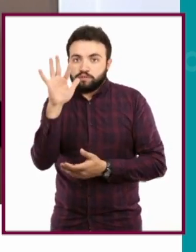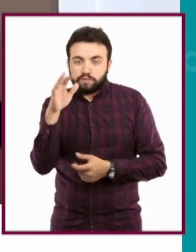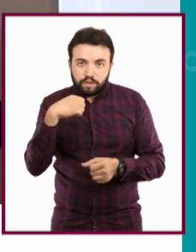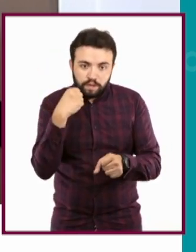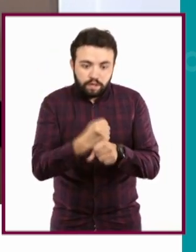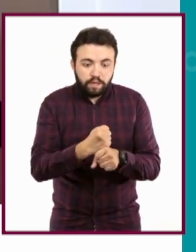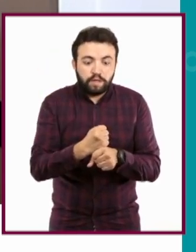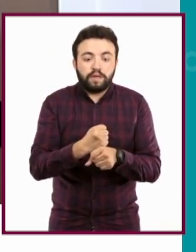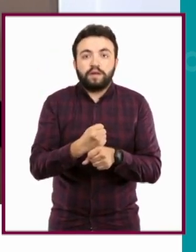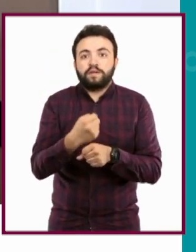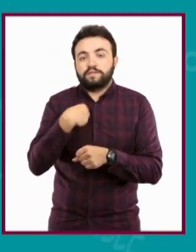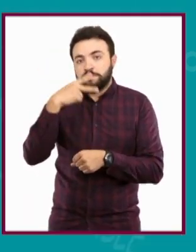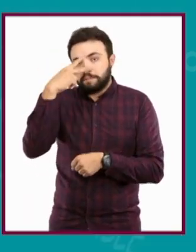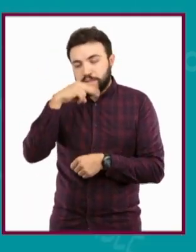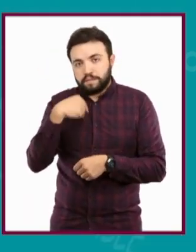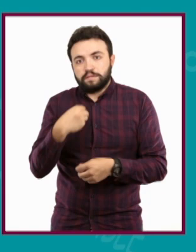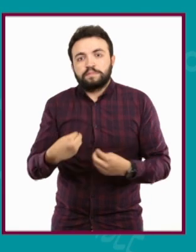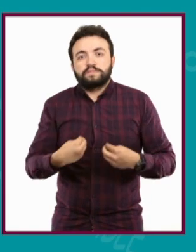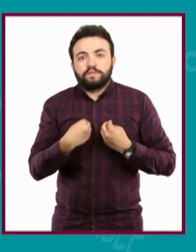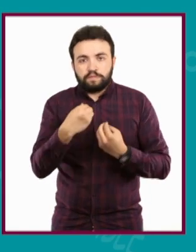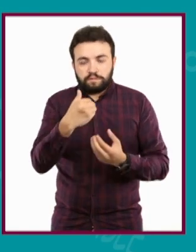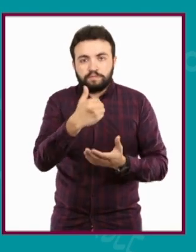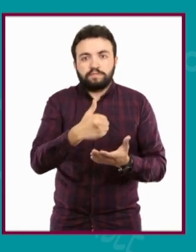en la Ciudad de México.